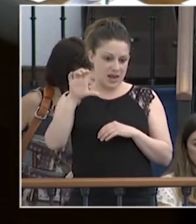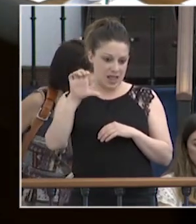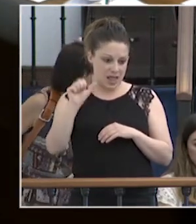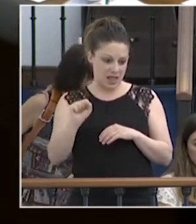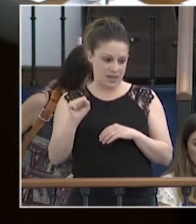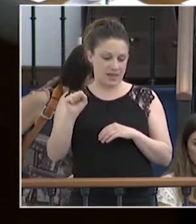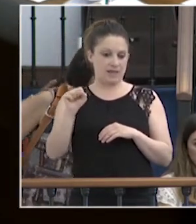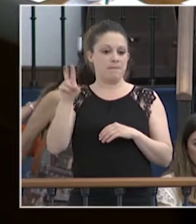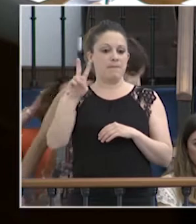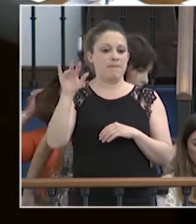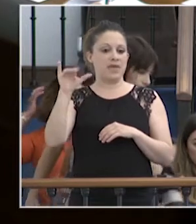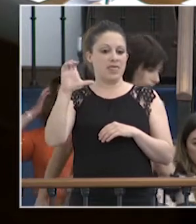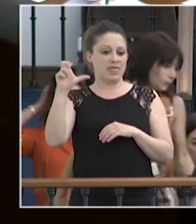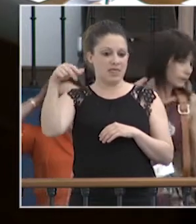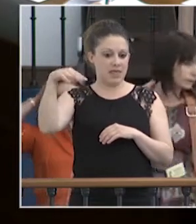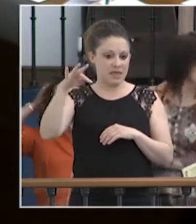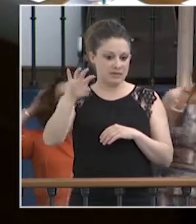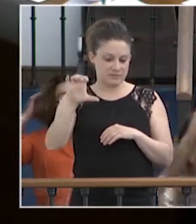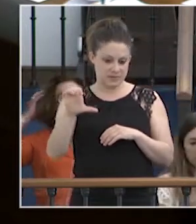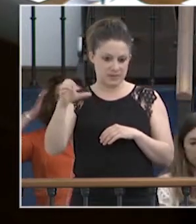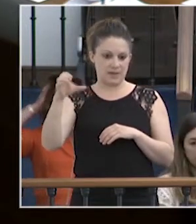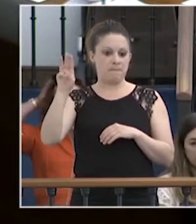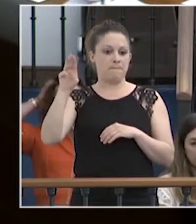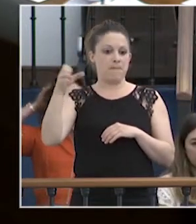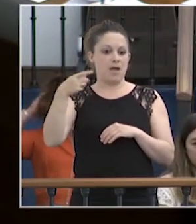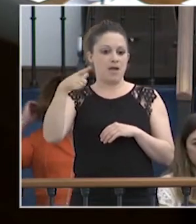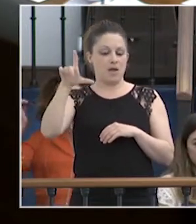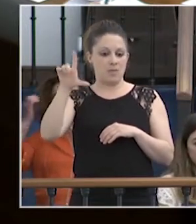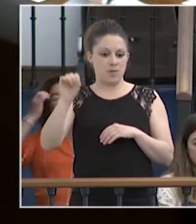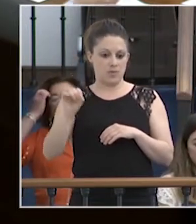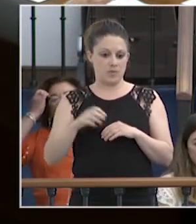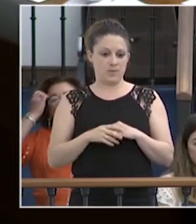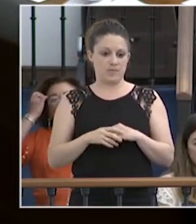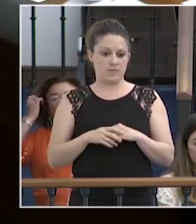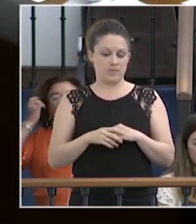Sáez, don Pablo Bellido Acevedo,